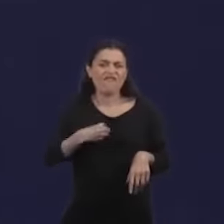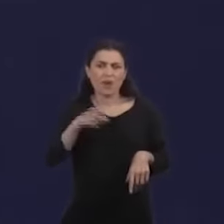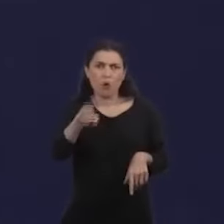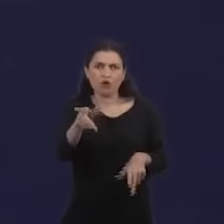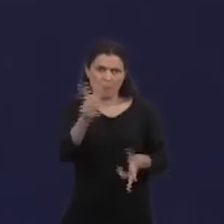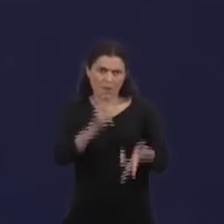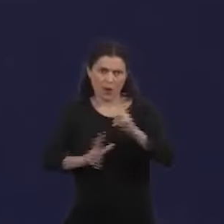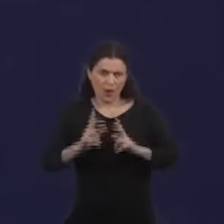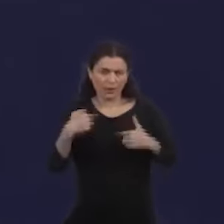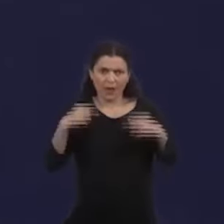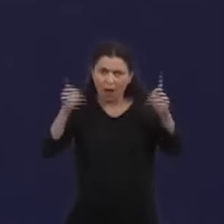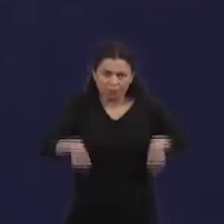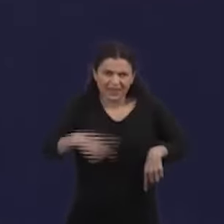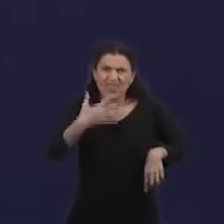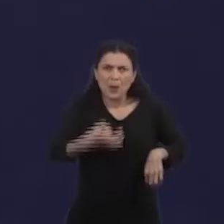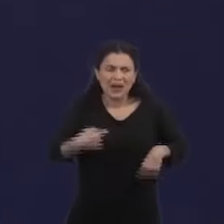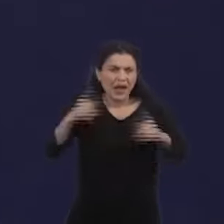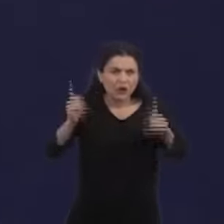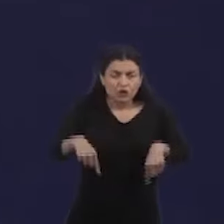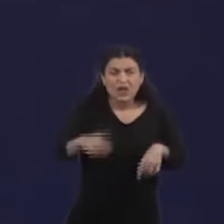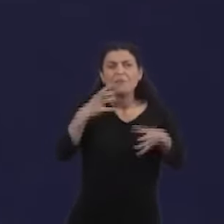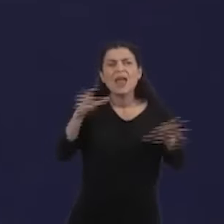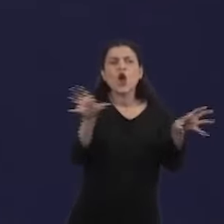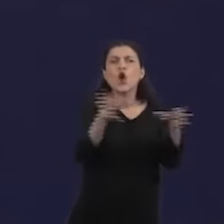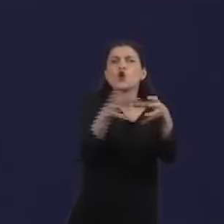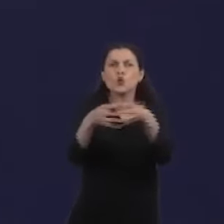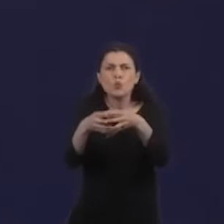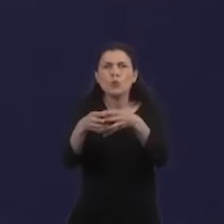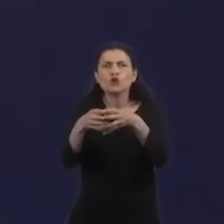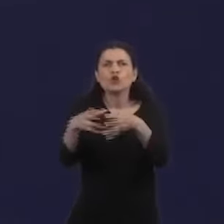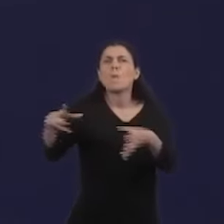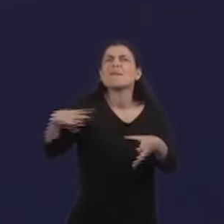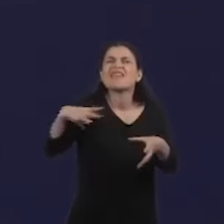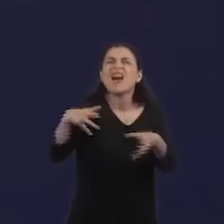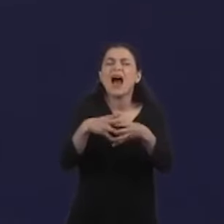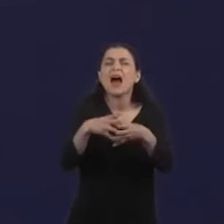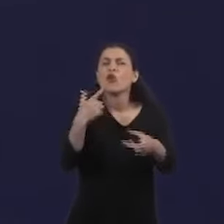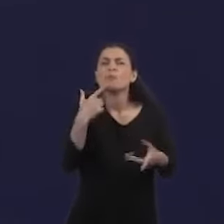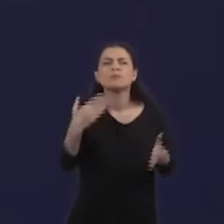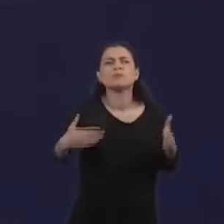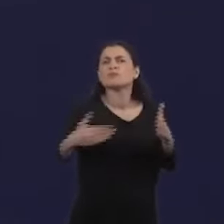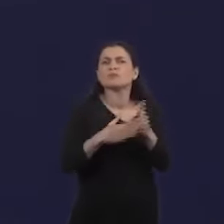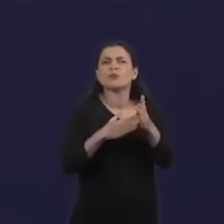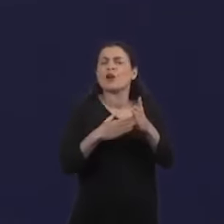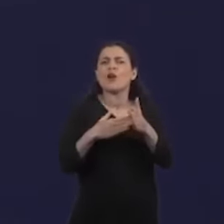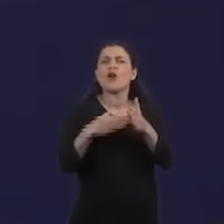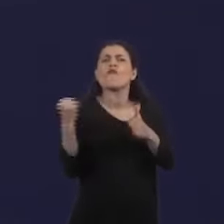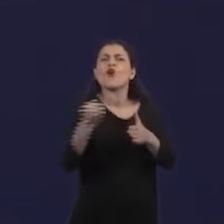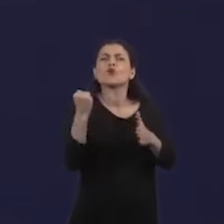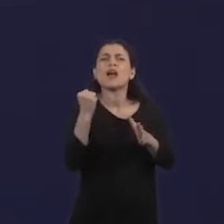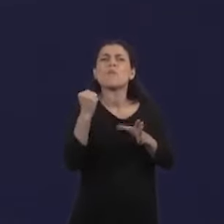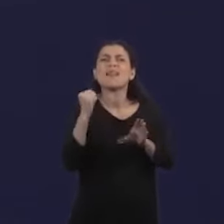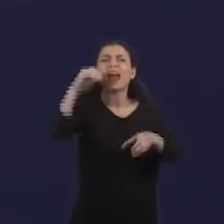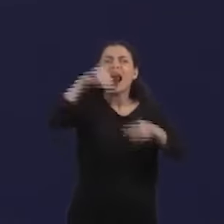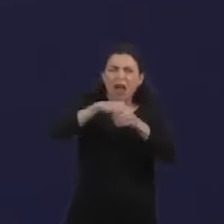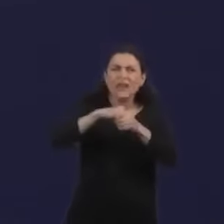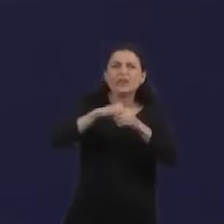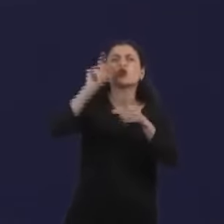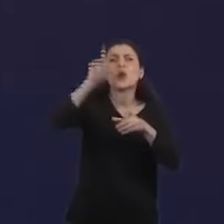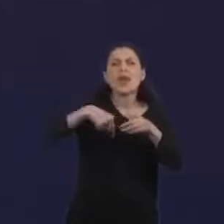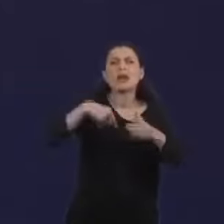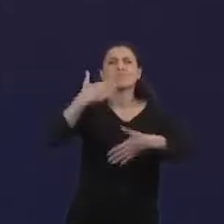buena para nosotros el sector privado lo es todo o sea es fundamental en el desarrollo de